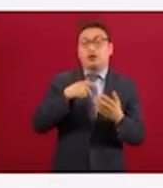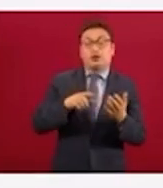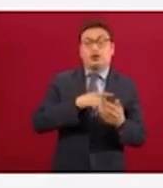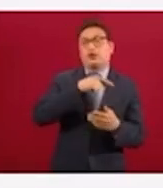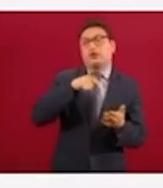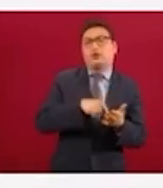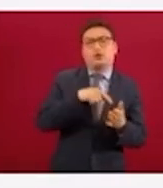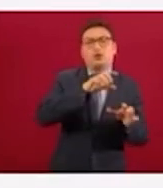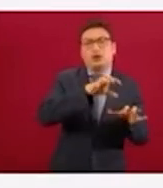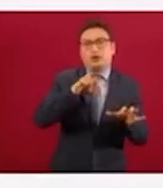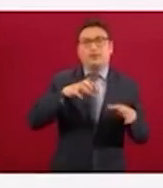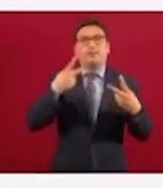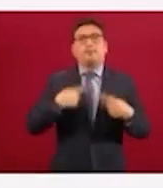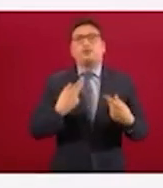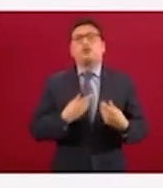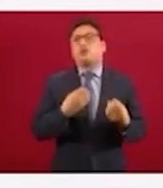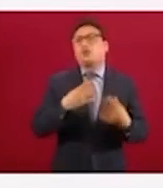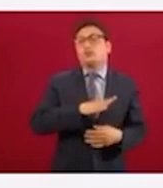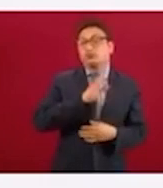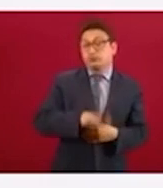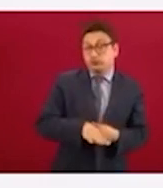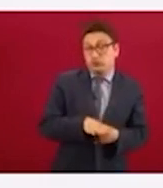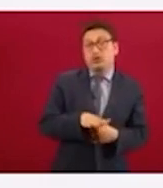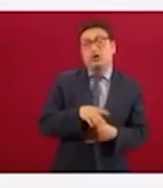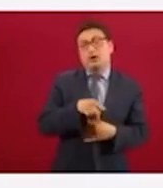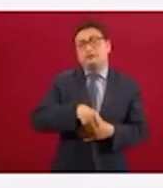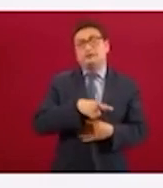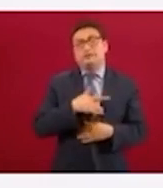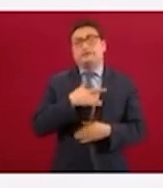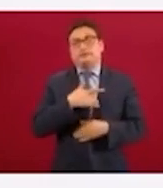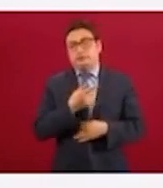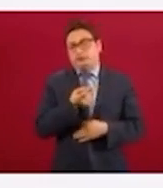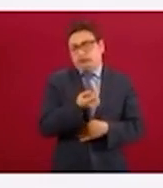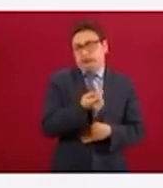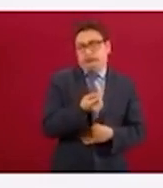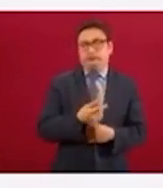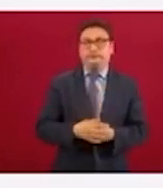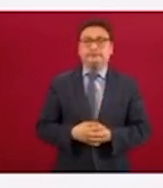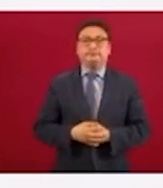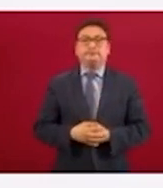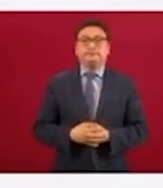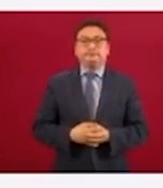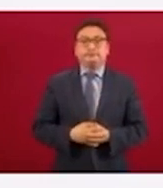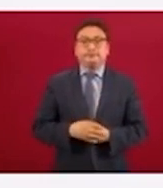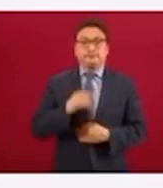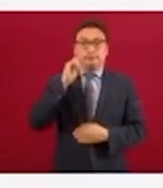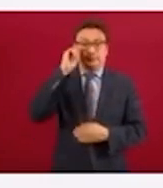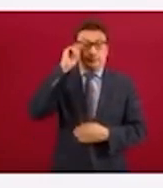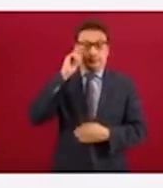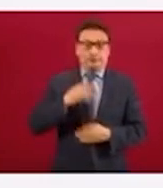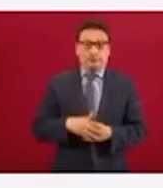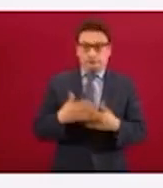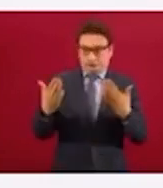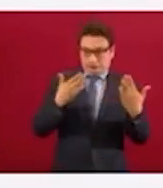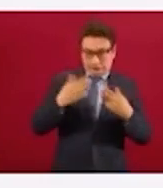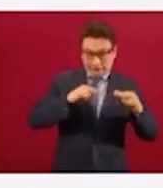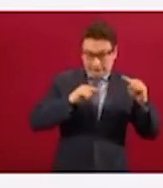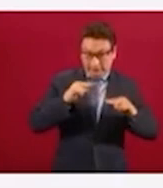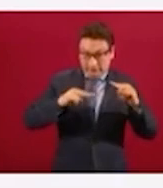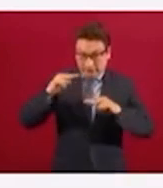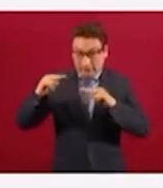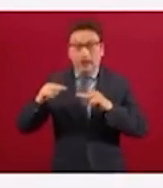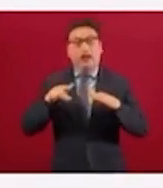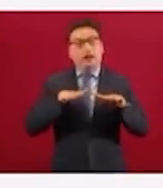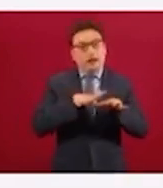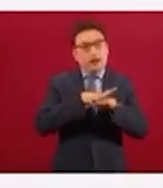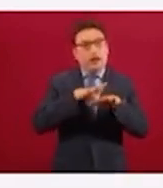absoluto de personas que han perdido la vida es afortunadamente todavía muy pequeño. Estas cifras pueden ir cambiando a